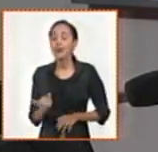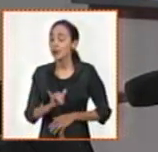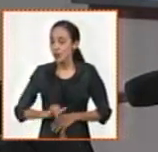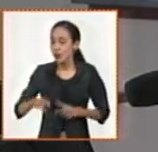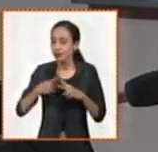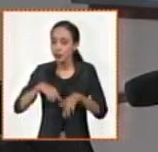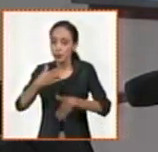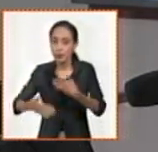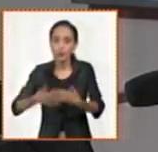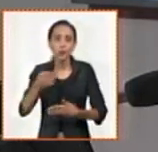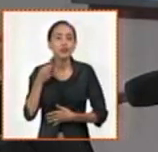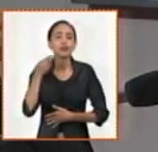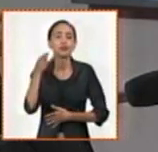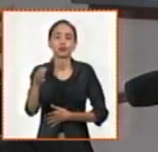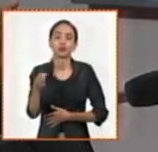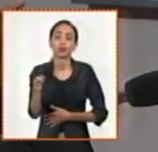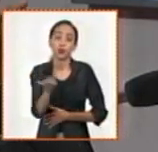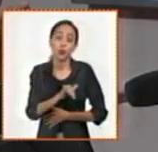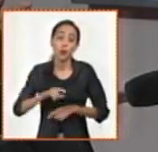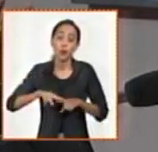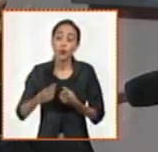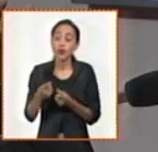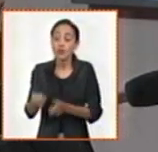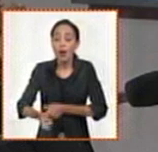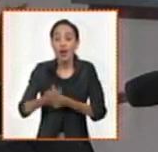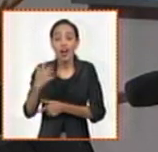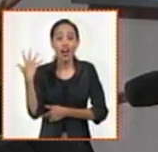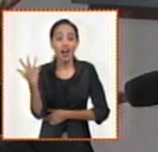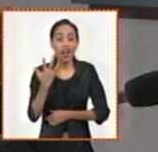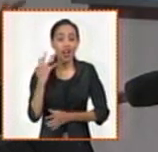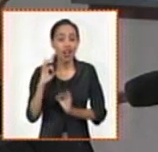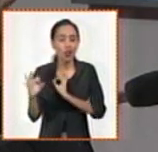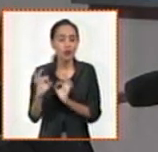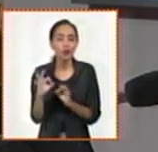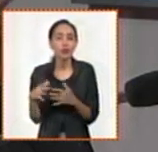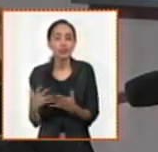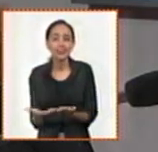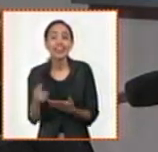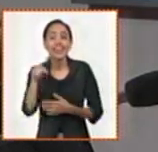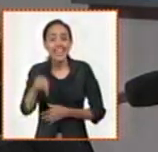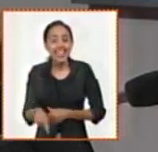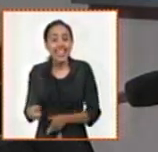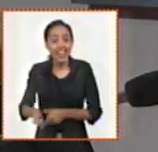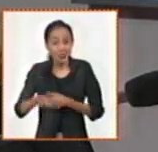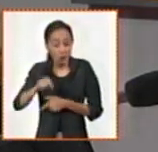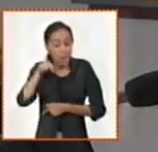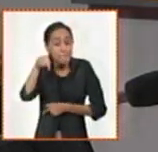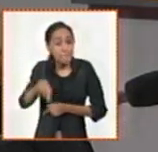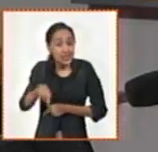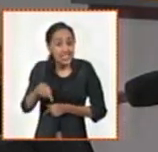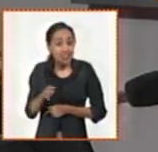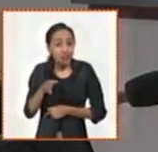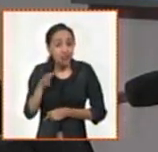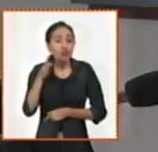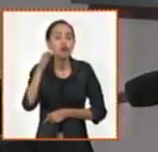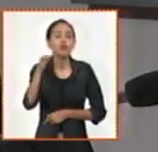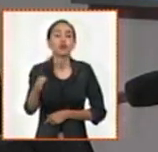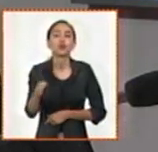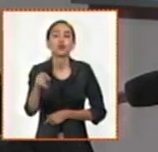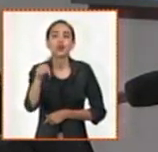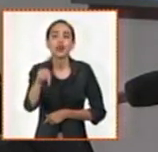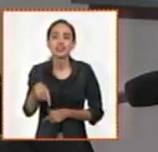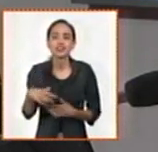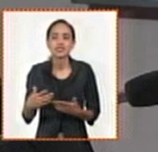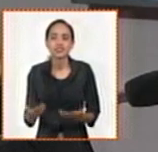sino también los problemas del futuro. Por eso la agroecología es la agricultura del presente y del futuro, y esa es la agroecología de